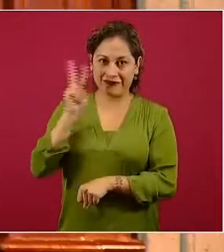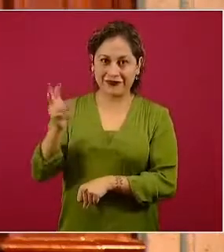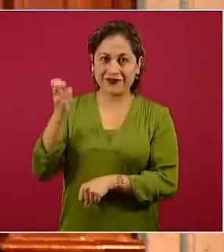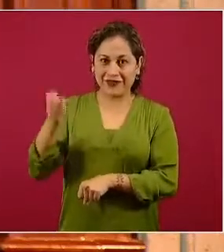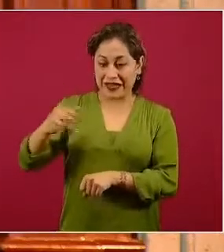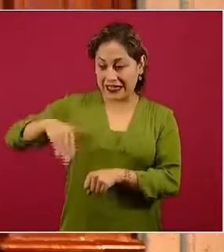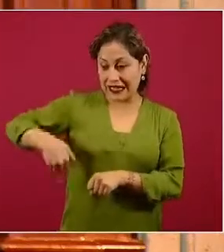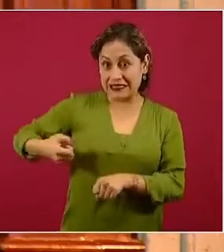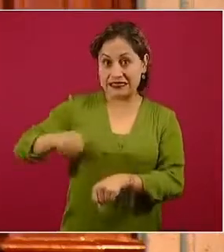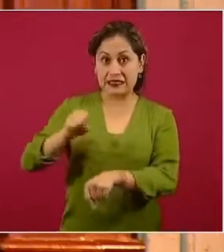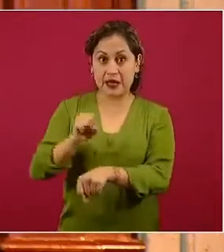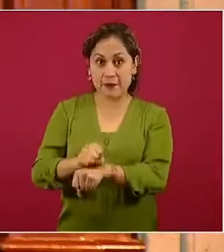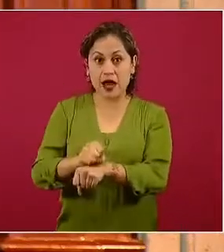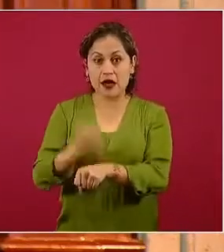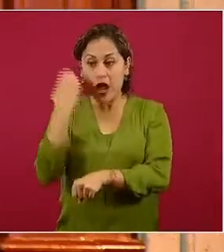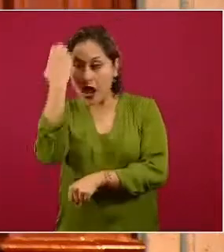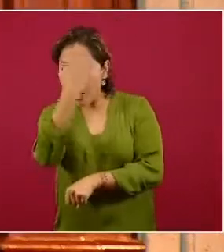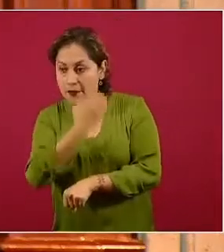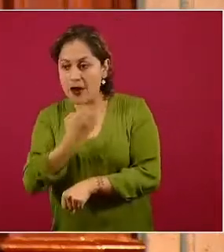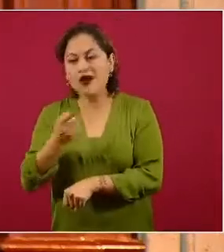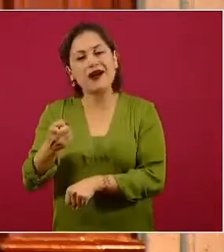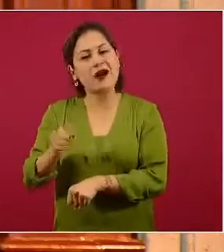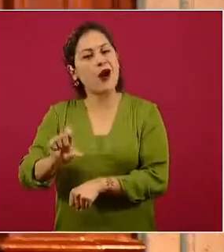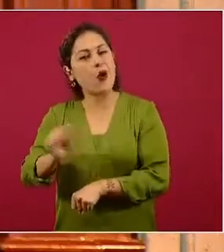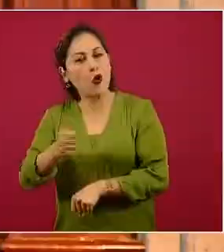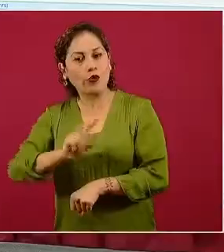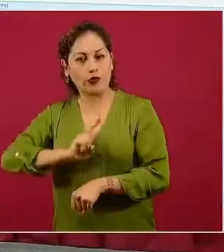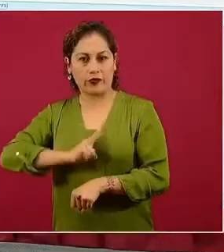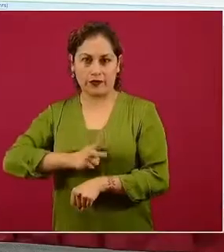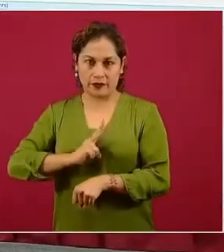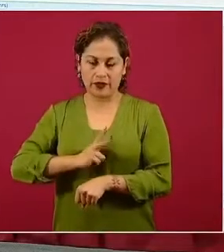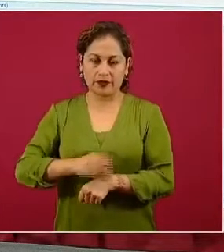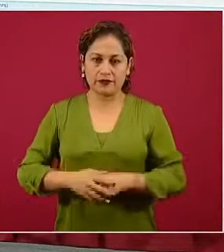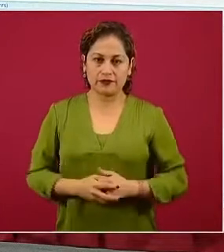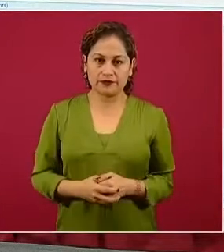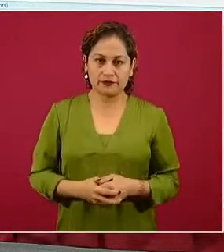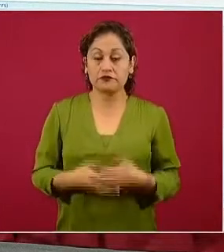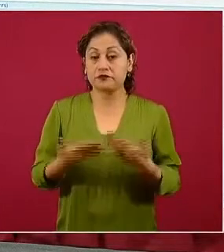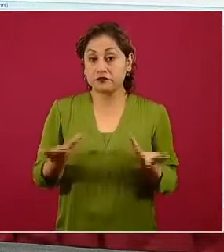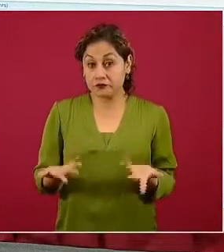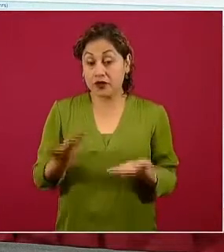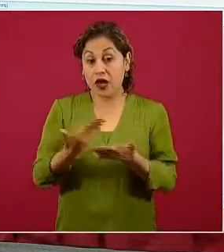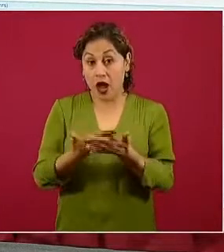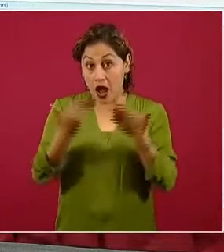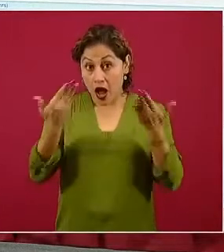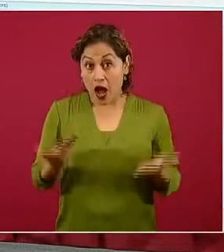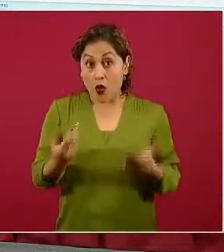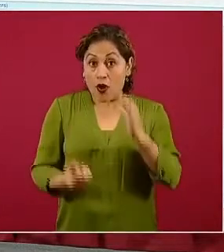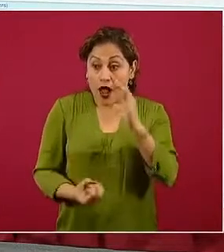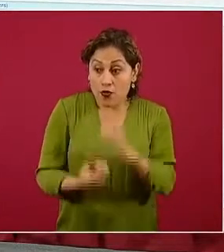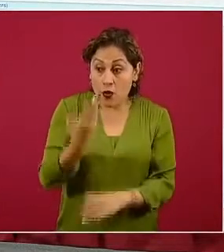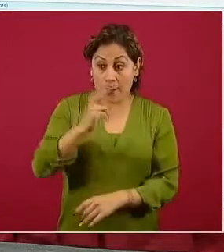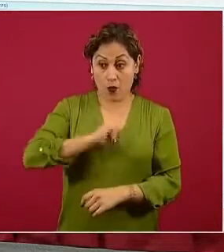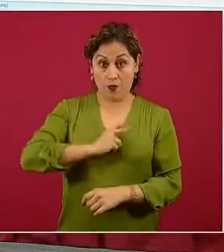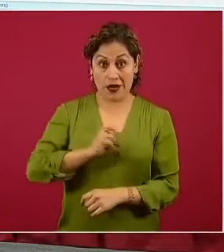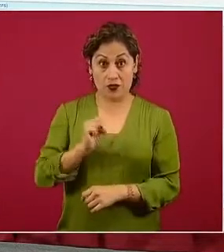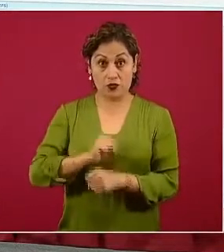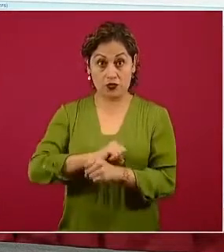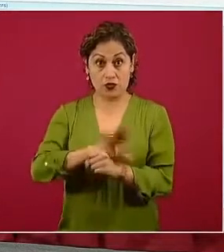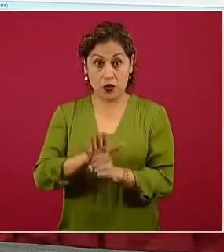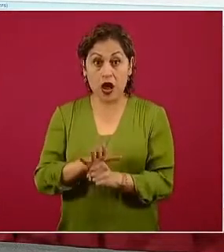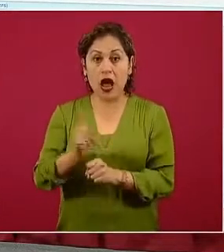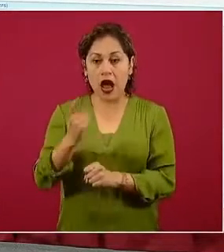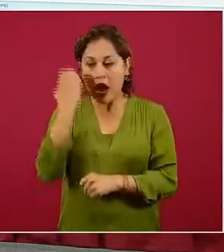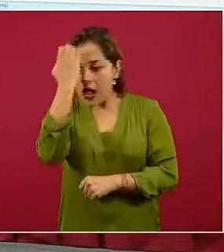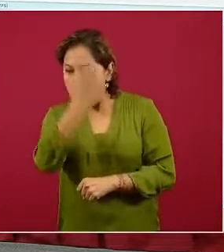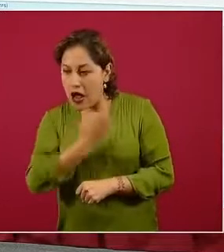semanas. Y lógicamente sumado o aunado a esta nueva enfermedad, a este nuevo virus, pues bueno, la afectación para